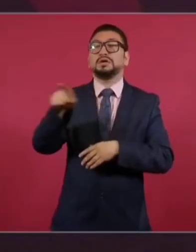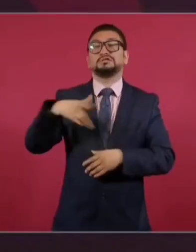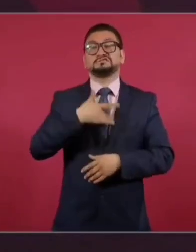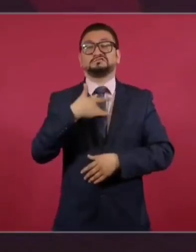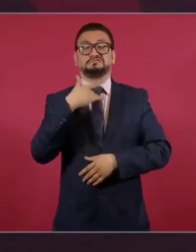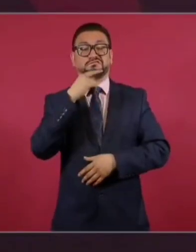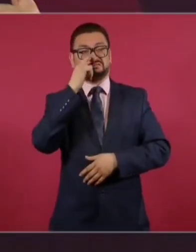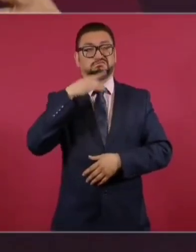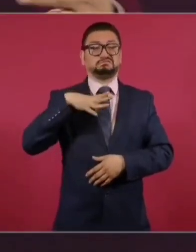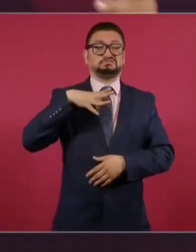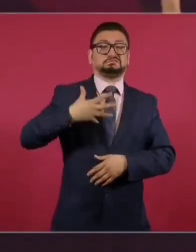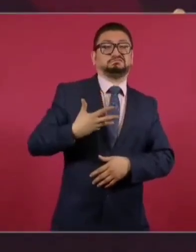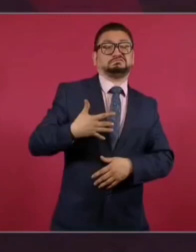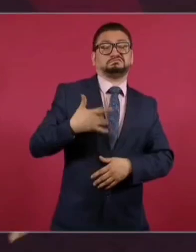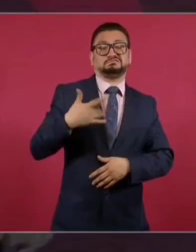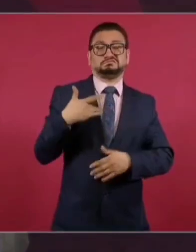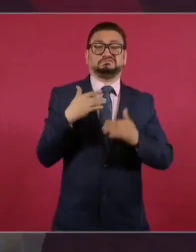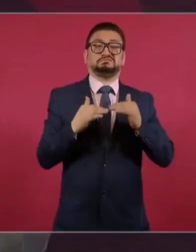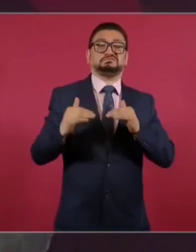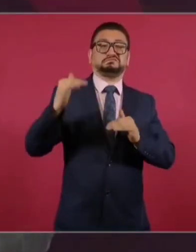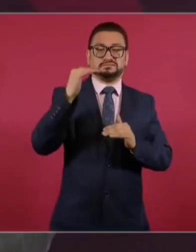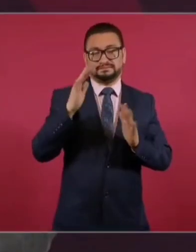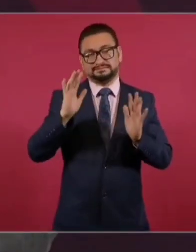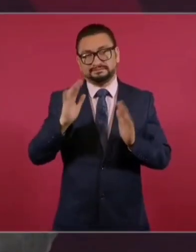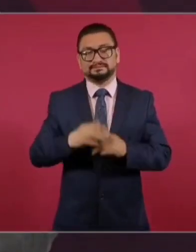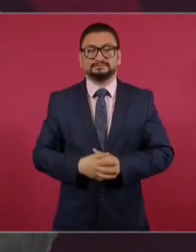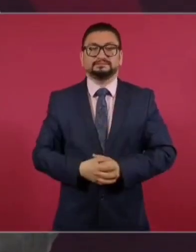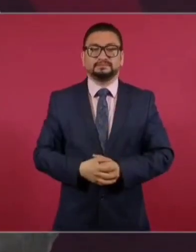sienten superiores.